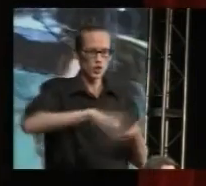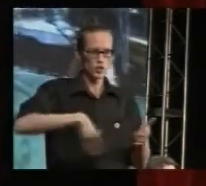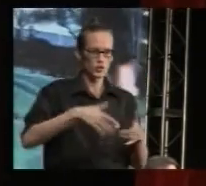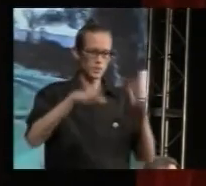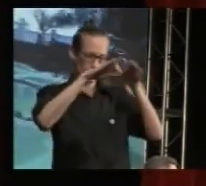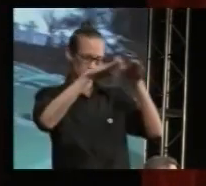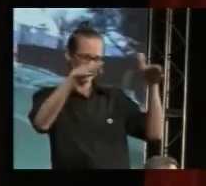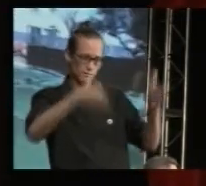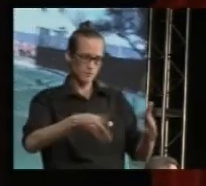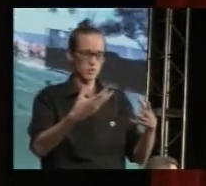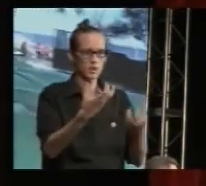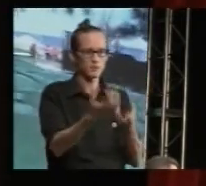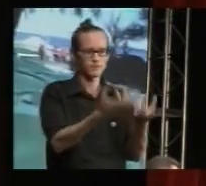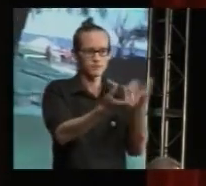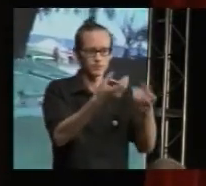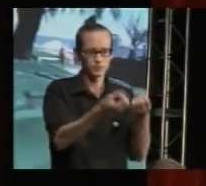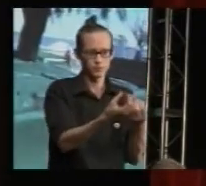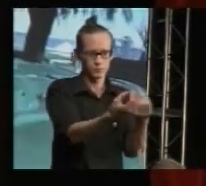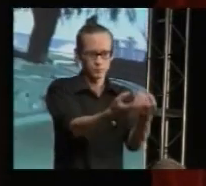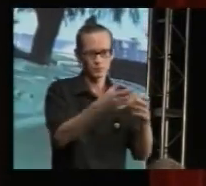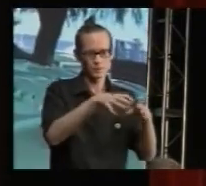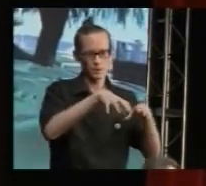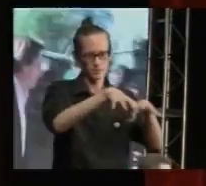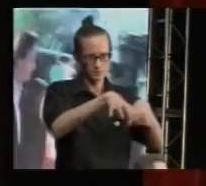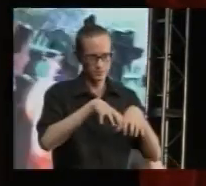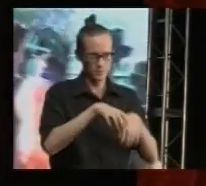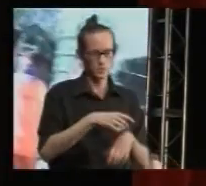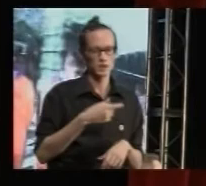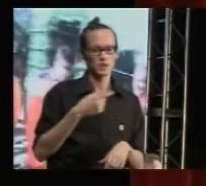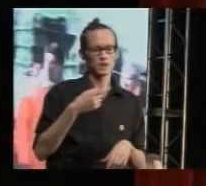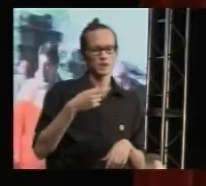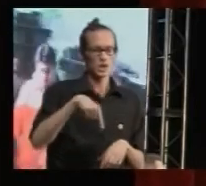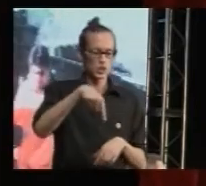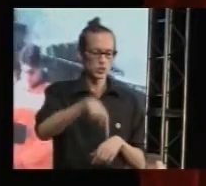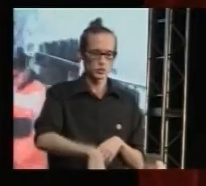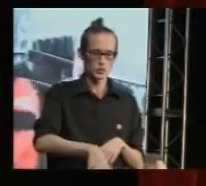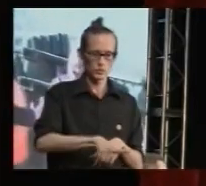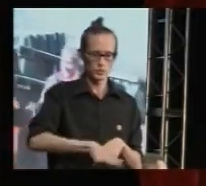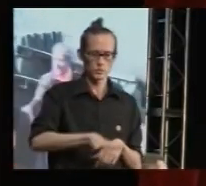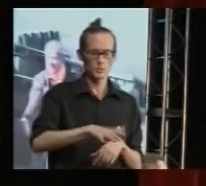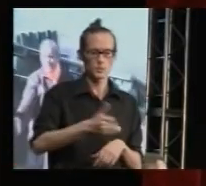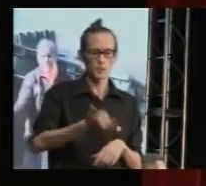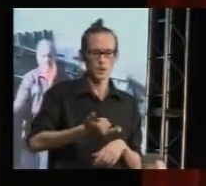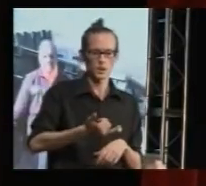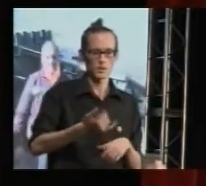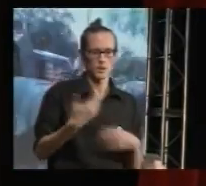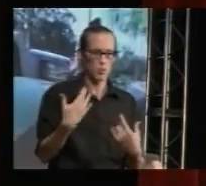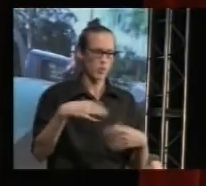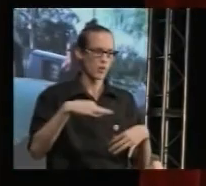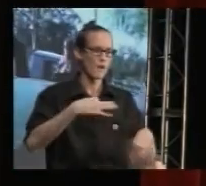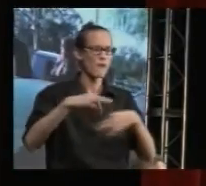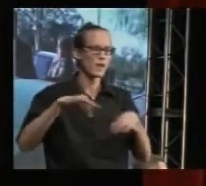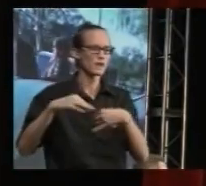invernaderos. El Mercado Sur es una obra prácticamente terminada y así podremos comercializar alimentación